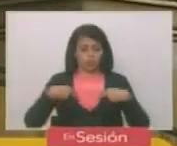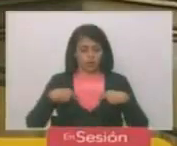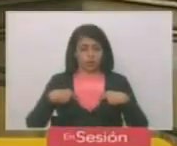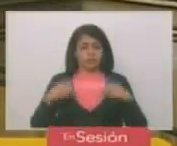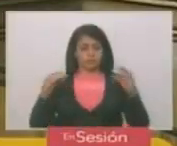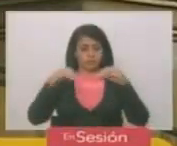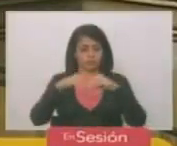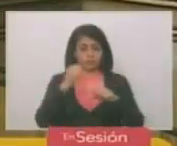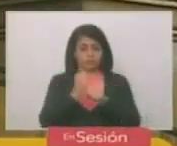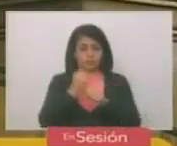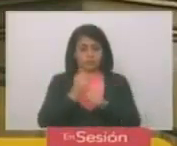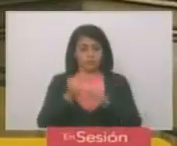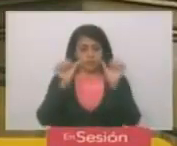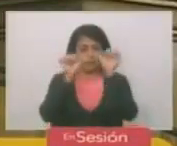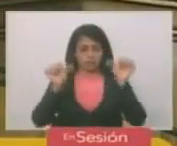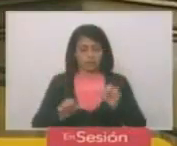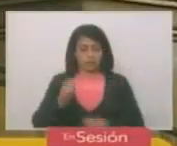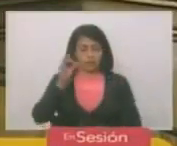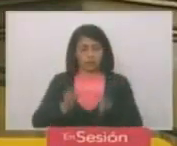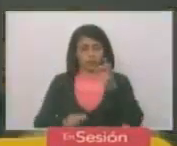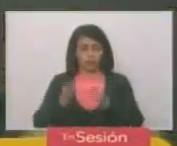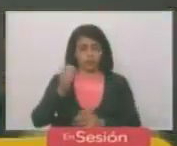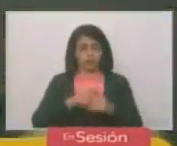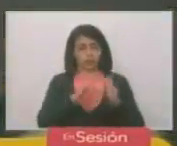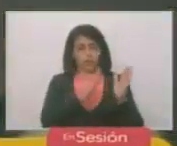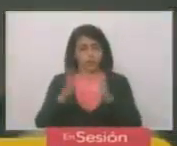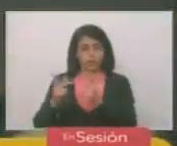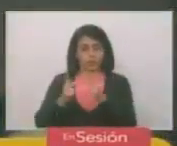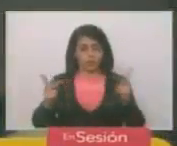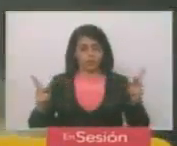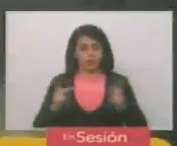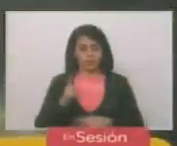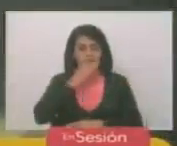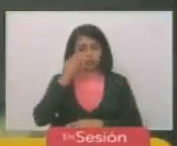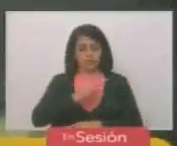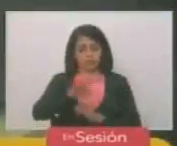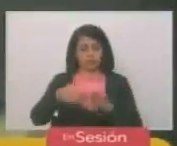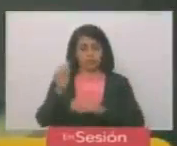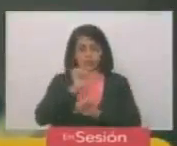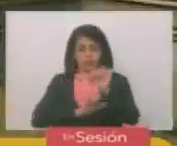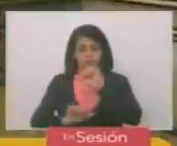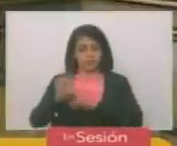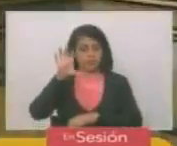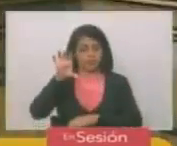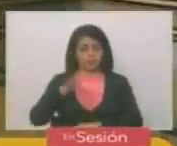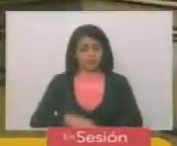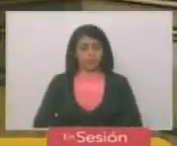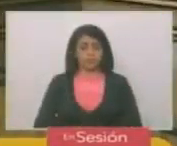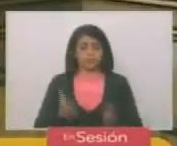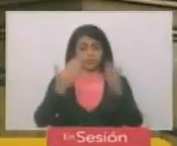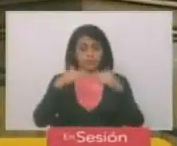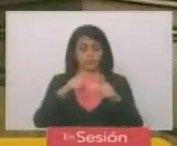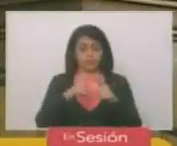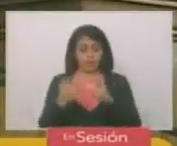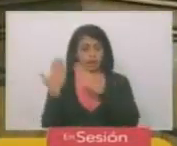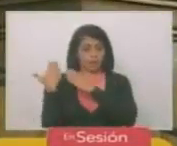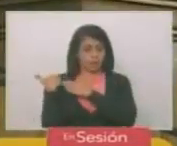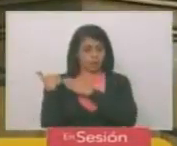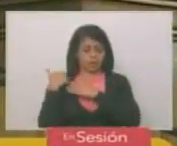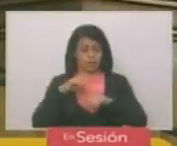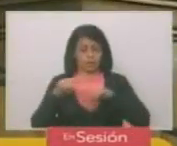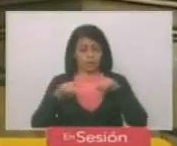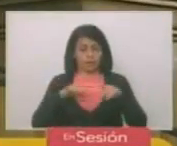adecuado funcionamiento del sistema de justicia, el orden público y la seguridad y defensa de la nación. El órgano encargado de